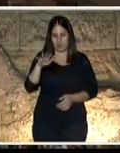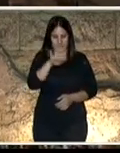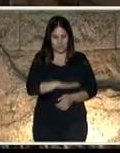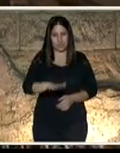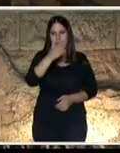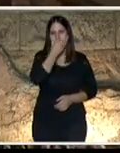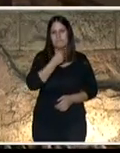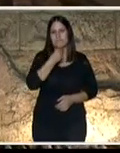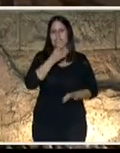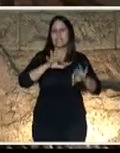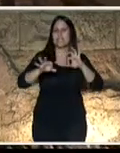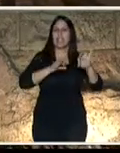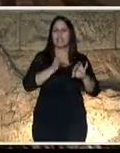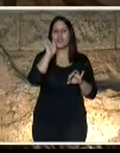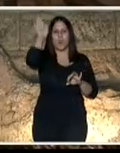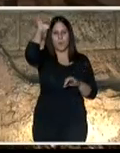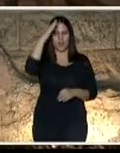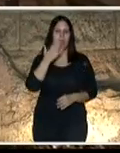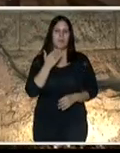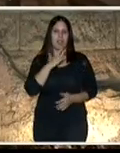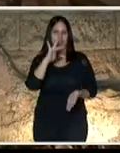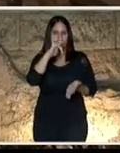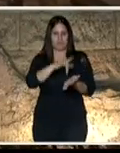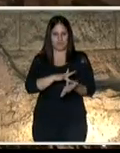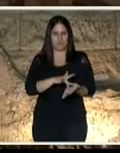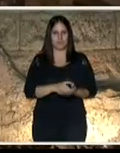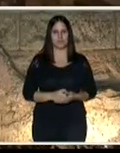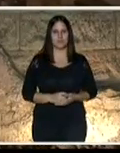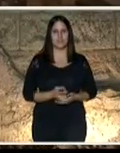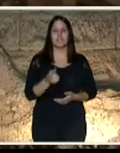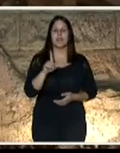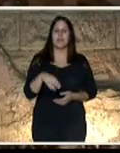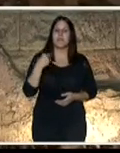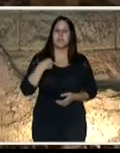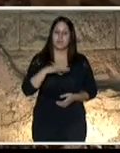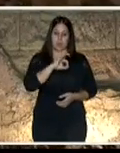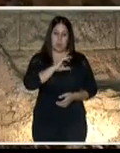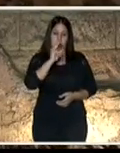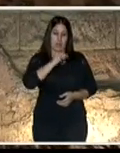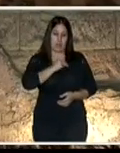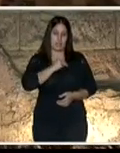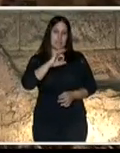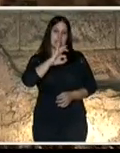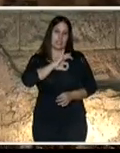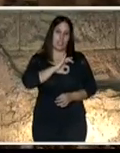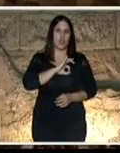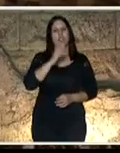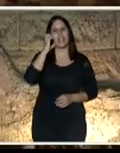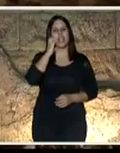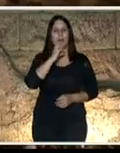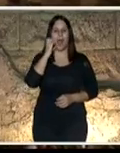especial como es el Teatro Romano de Mérida, impresión realizada por el entonces presidente don Juan Carlos Rodríguez